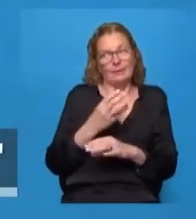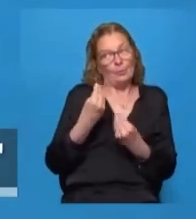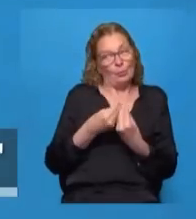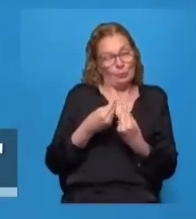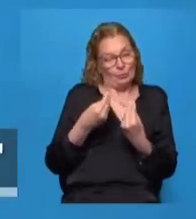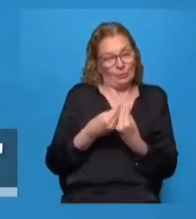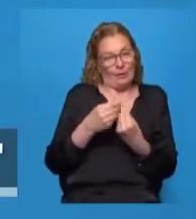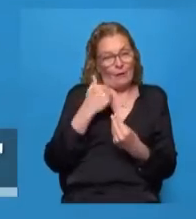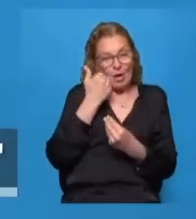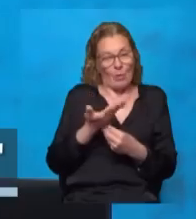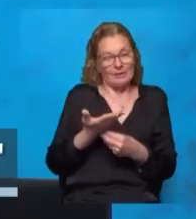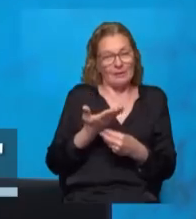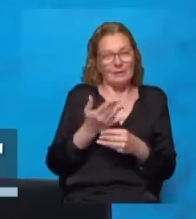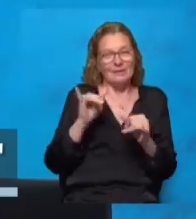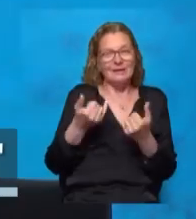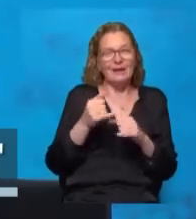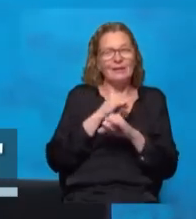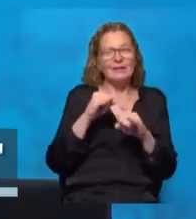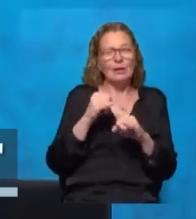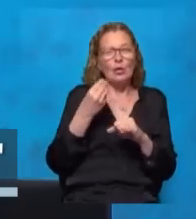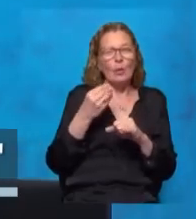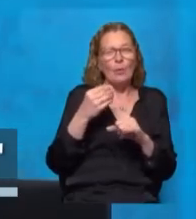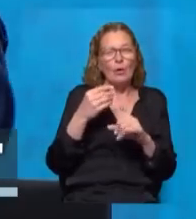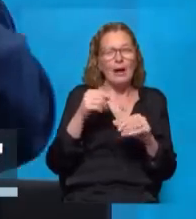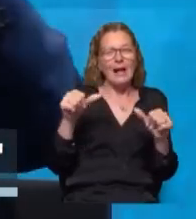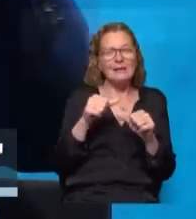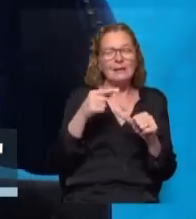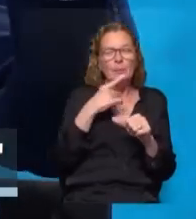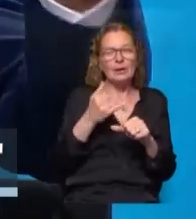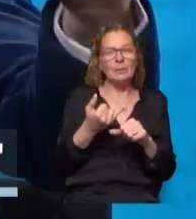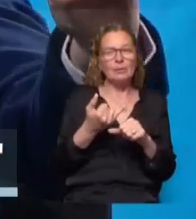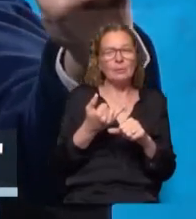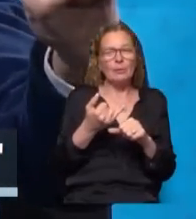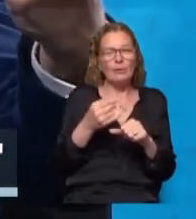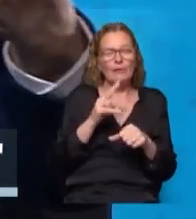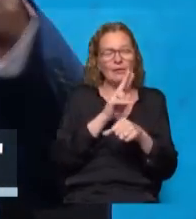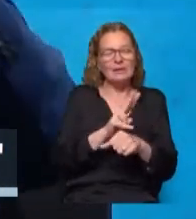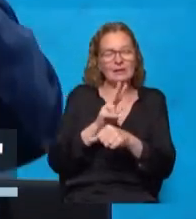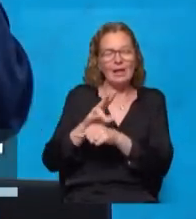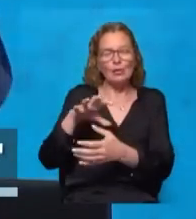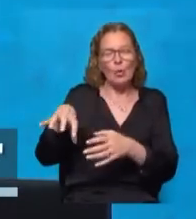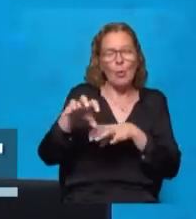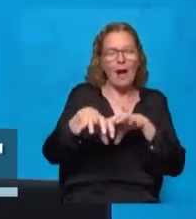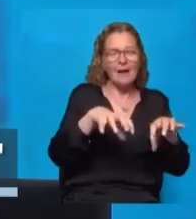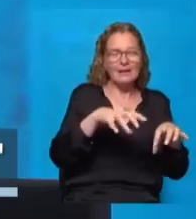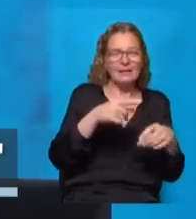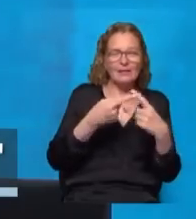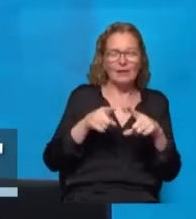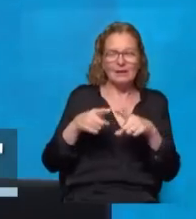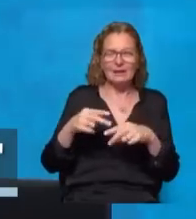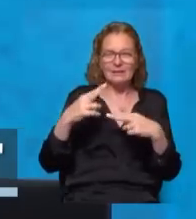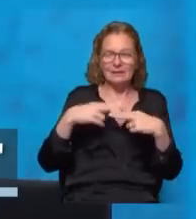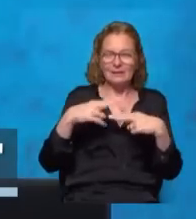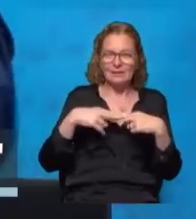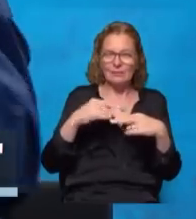es es vergonzoso ya en el cierre unir Cómo es la logística ustedes están recorriendo lugares eh tienen las redes sociales